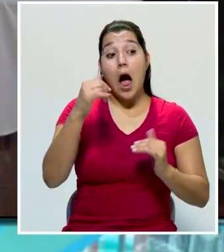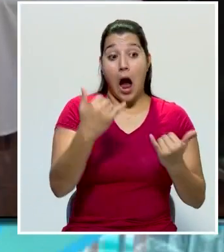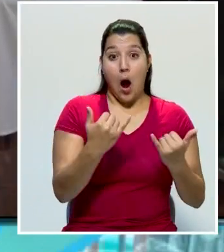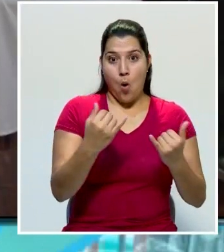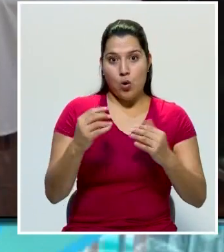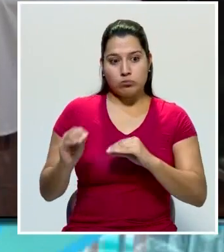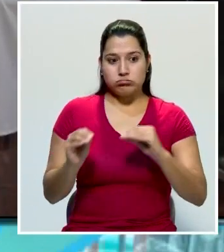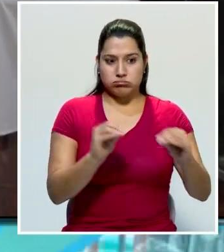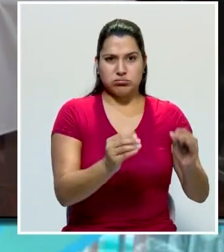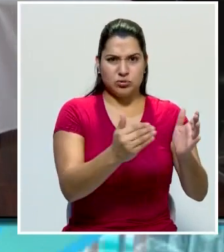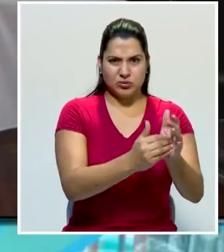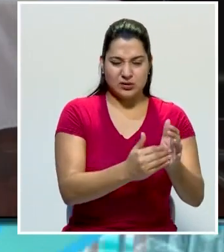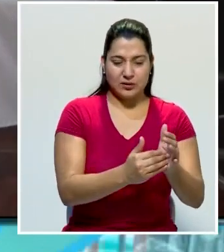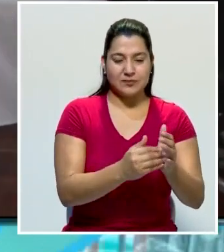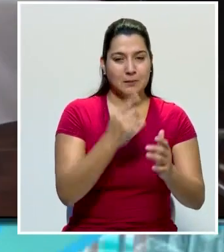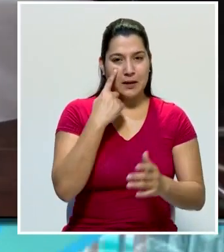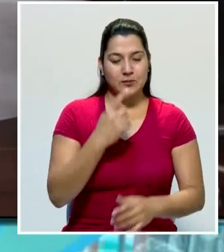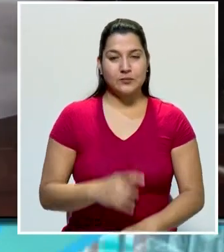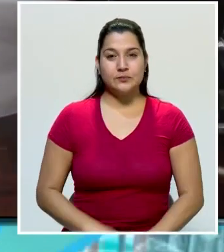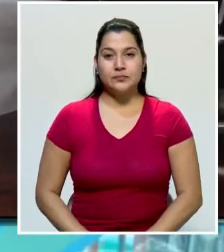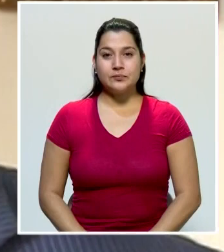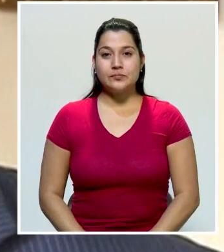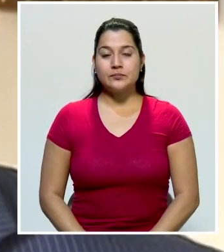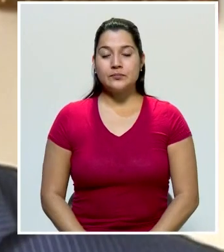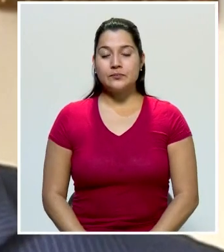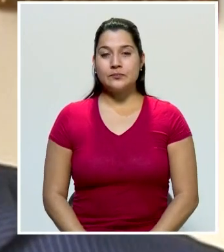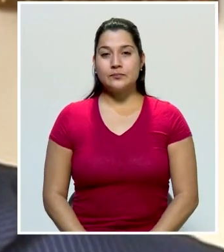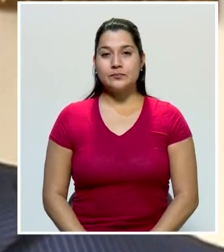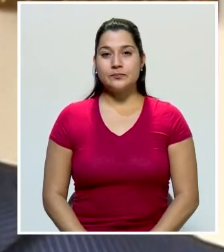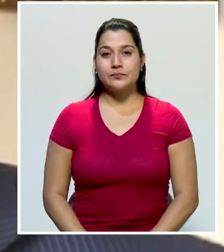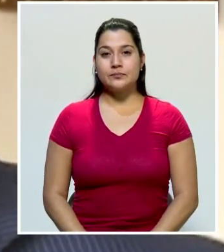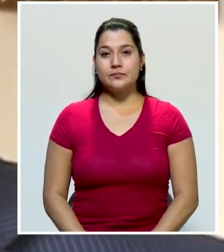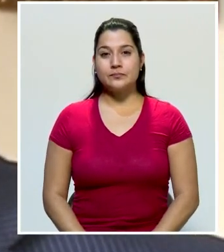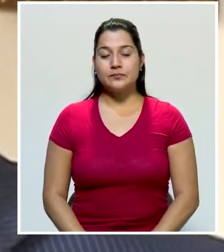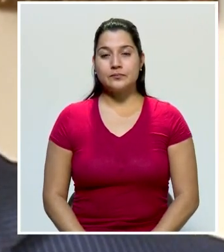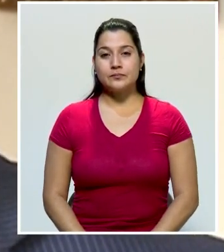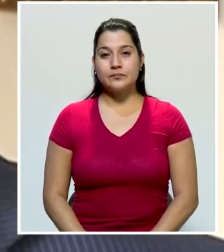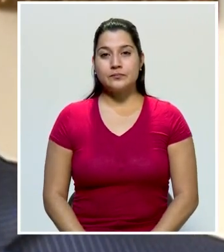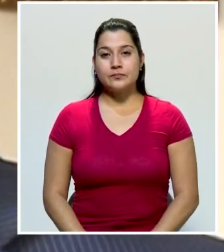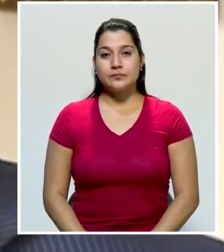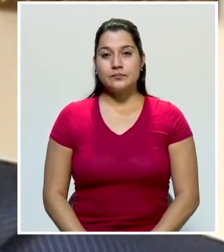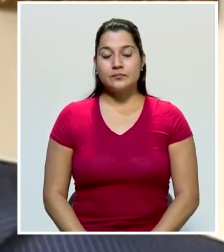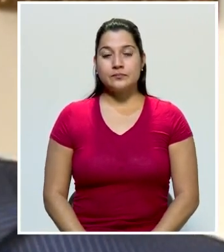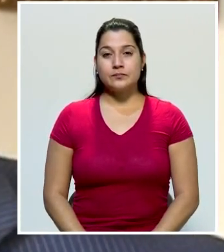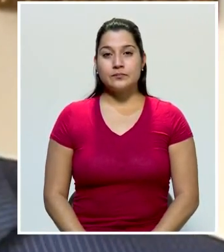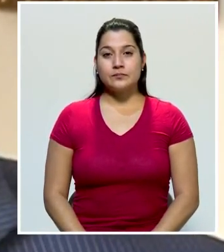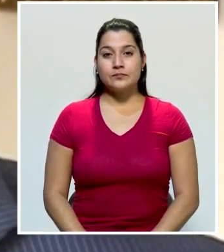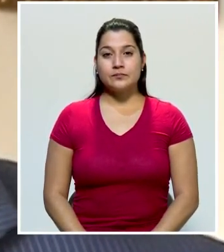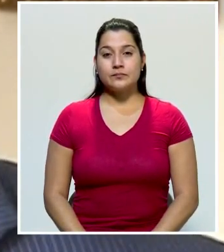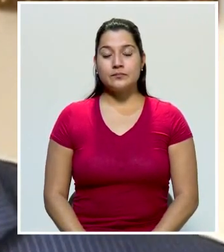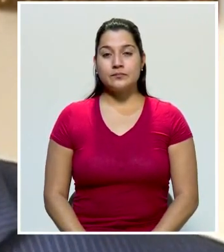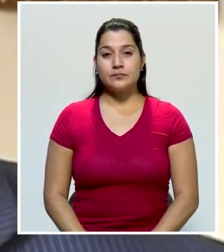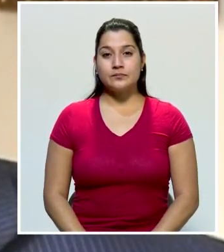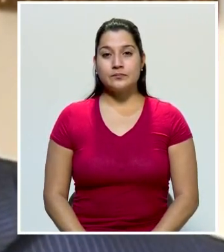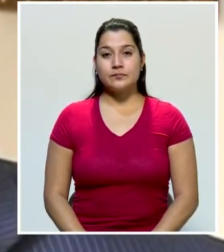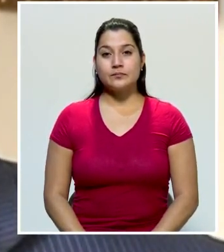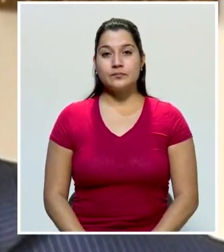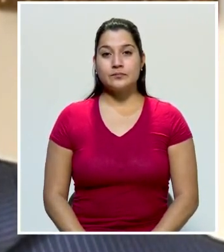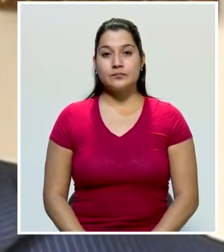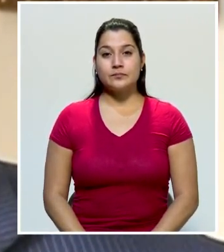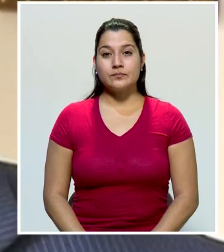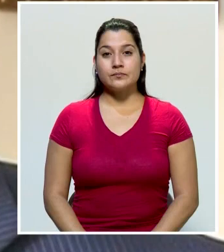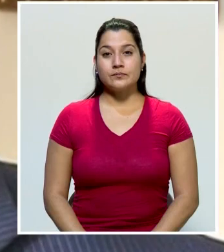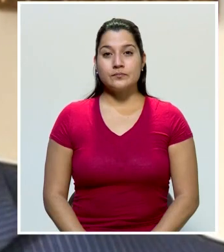Expresidentes y en el Salón de Beneméritos. Veamos. Del museo que